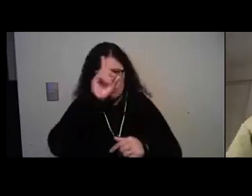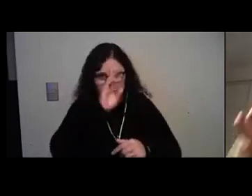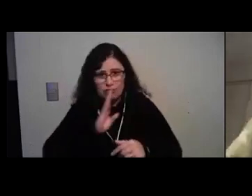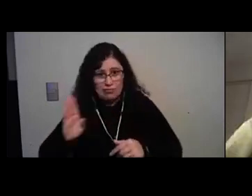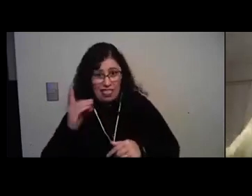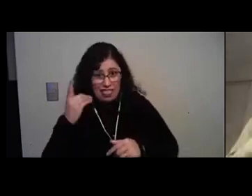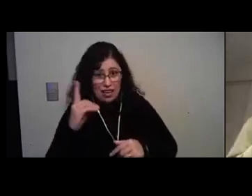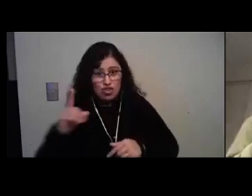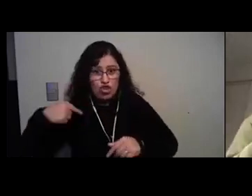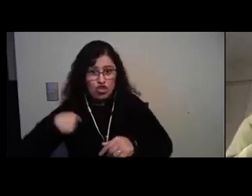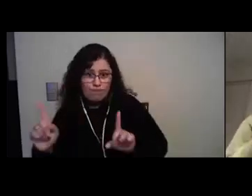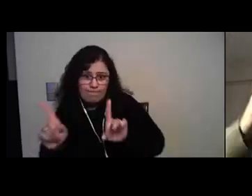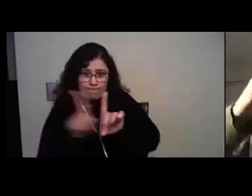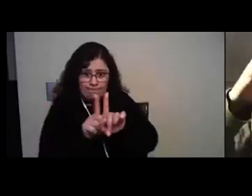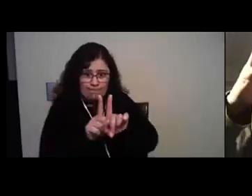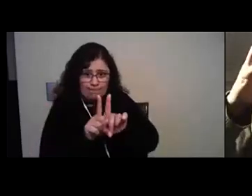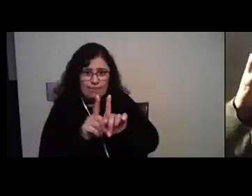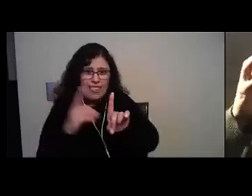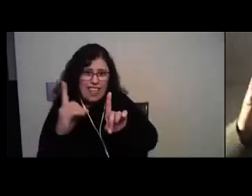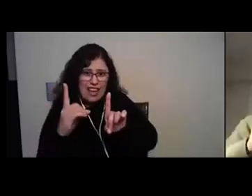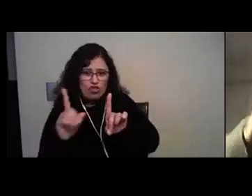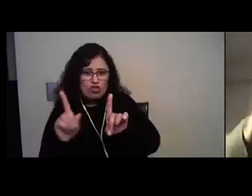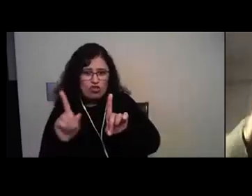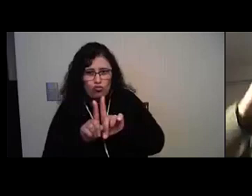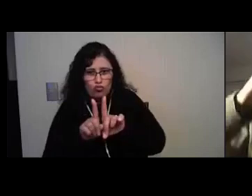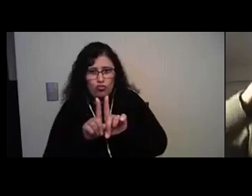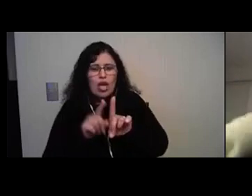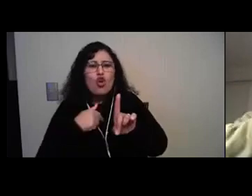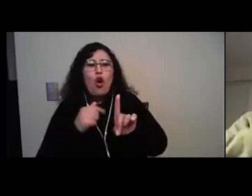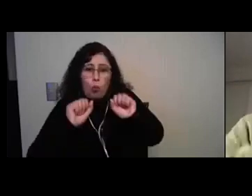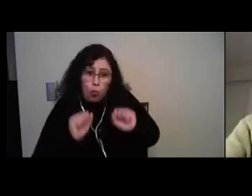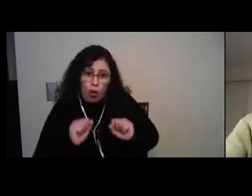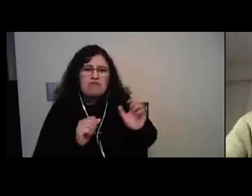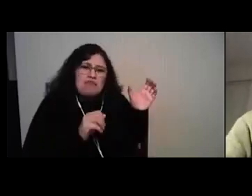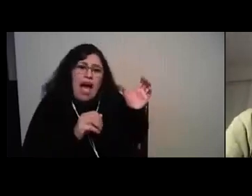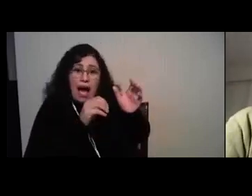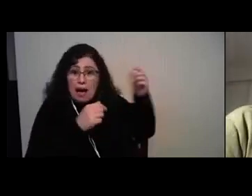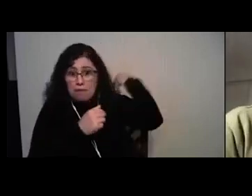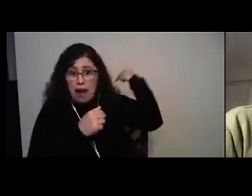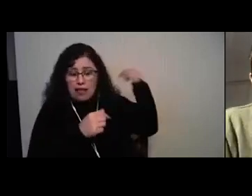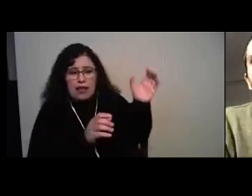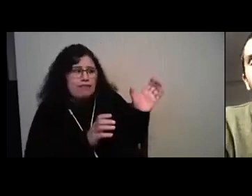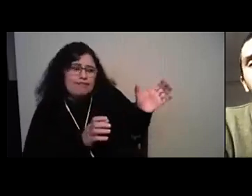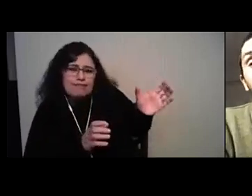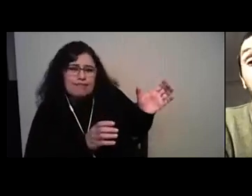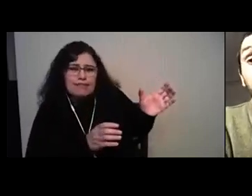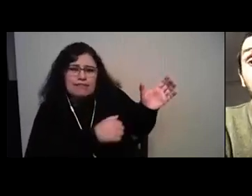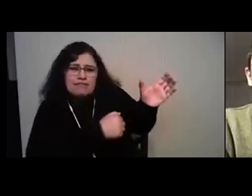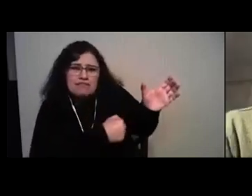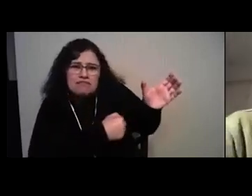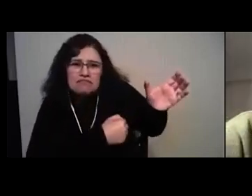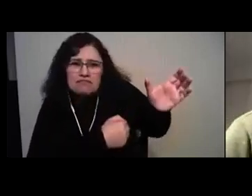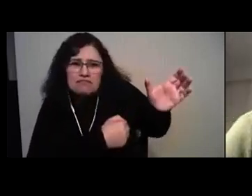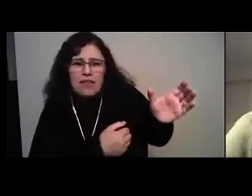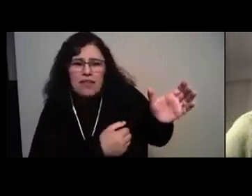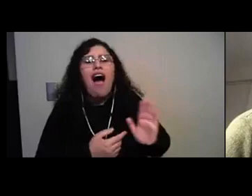afectado, ¿ya? Y desde ahí puede tomar columna, cadera, ¿ya? Para poder apoyarlo y que sea una actividad